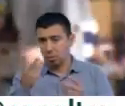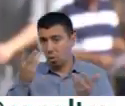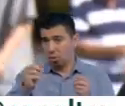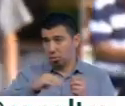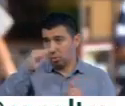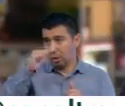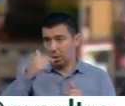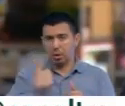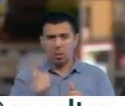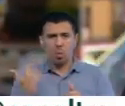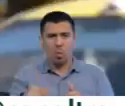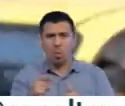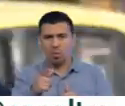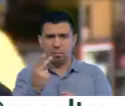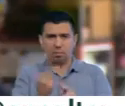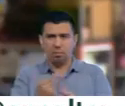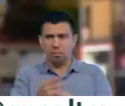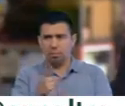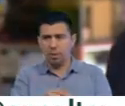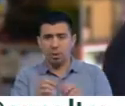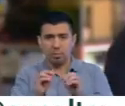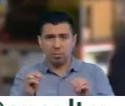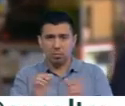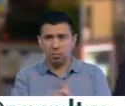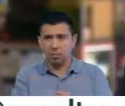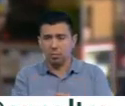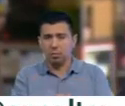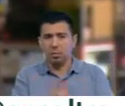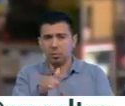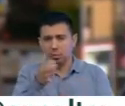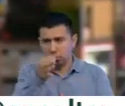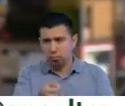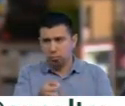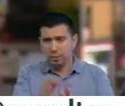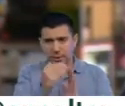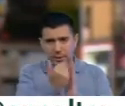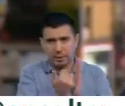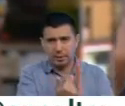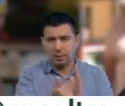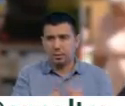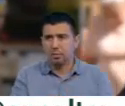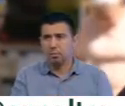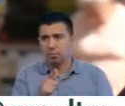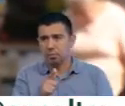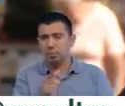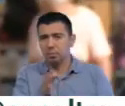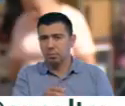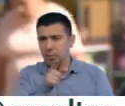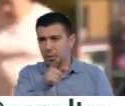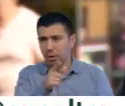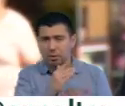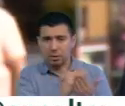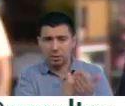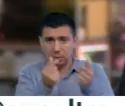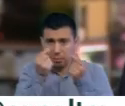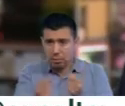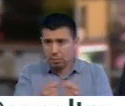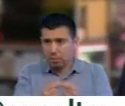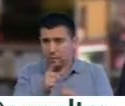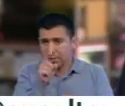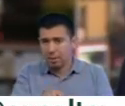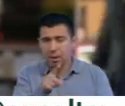que estos datos no son datos exactos, no son datos fidedignos, porque estos resultados deben